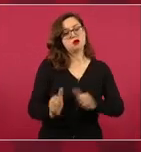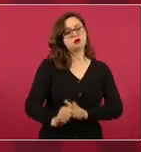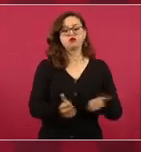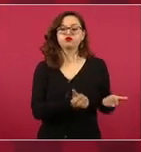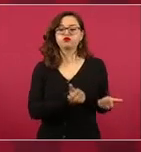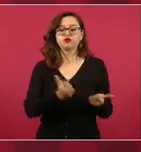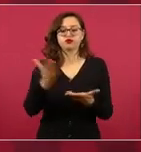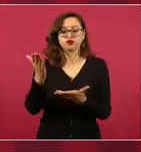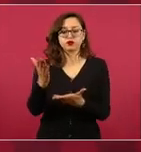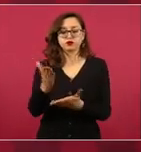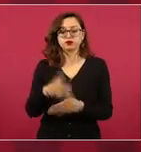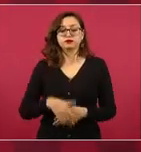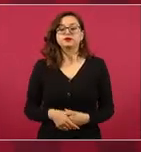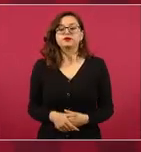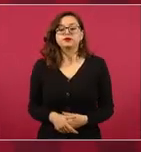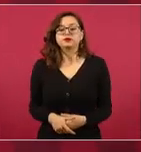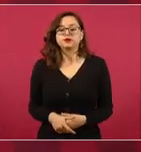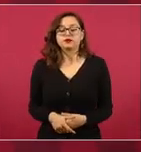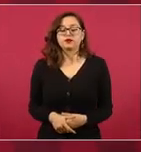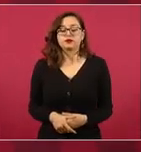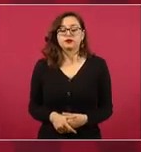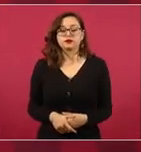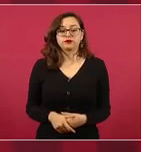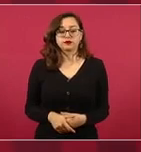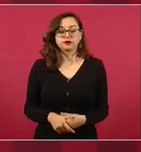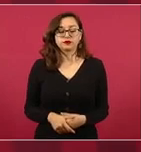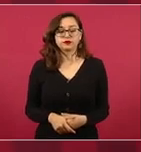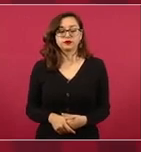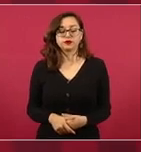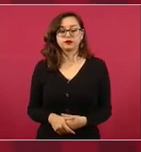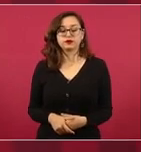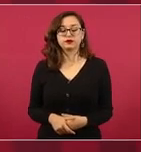Solo esta inversión